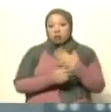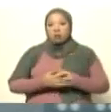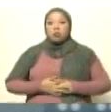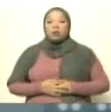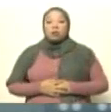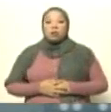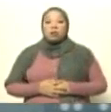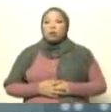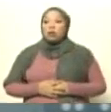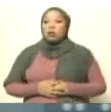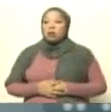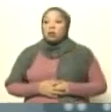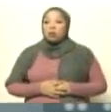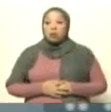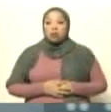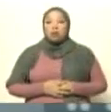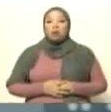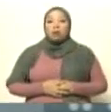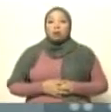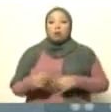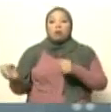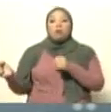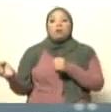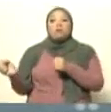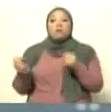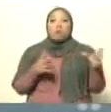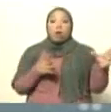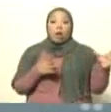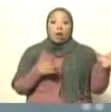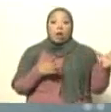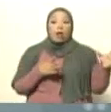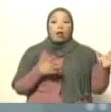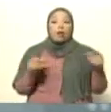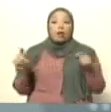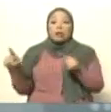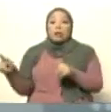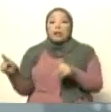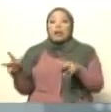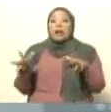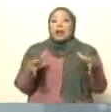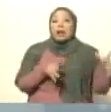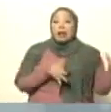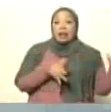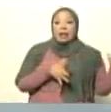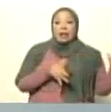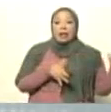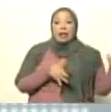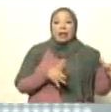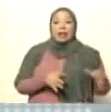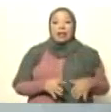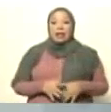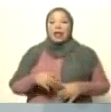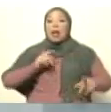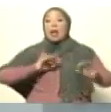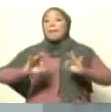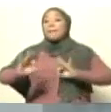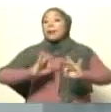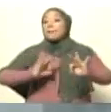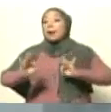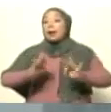vivido seguramente más que nosotros, su experiencia, los hermanos de Nicaragua. Lo que digo esto es para que estemos preparados siempre,